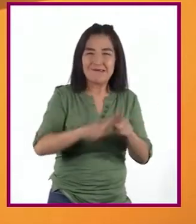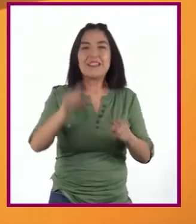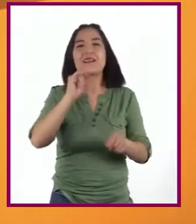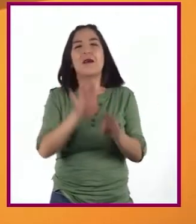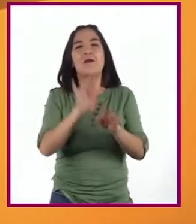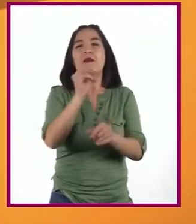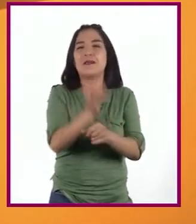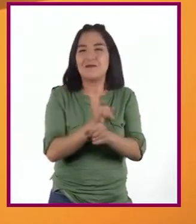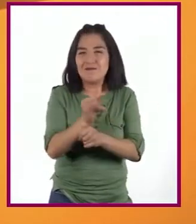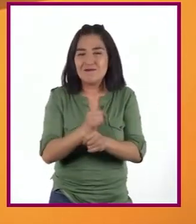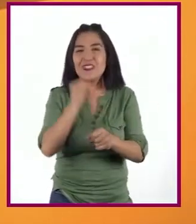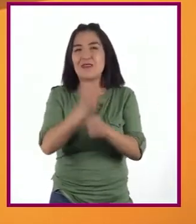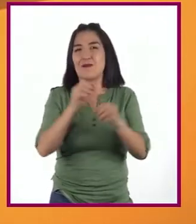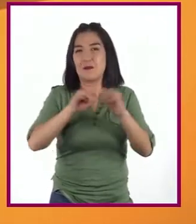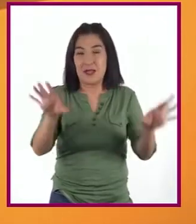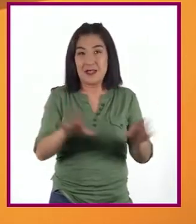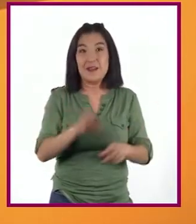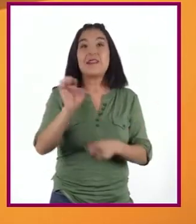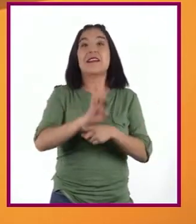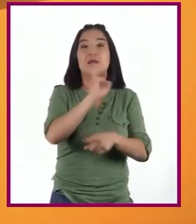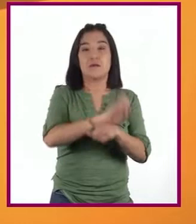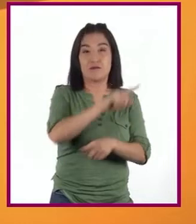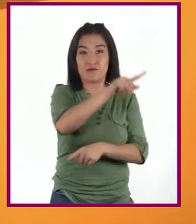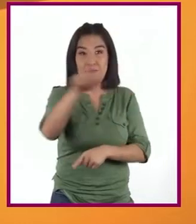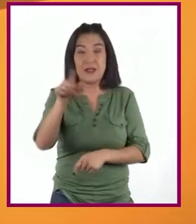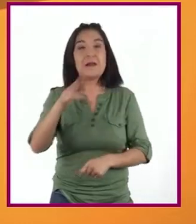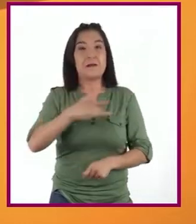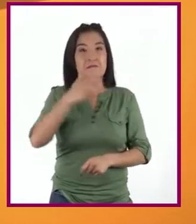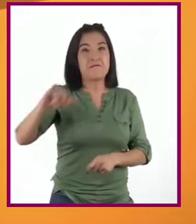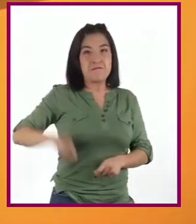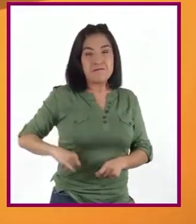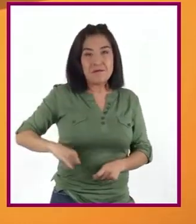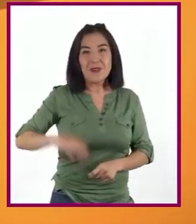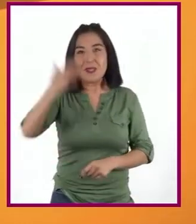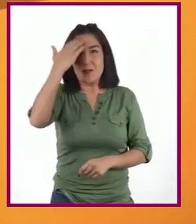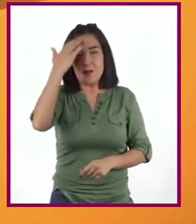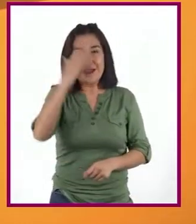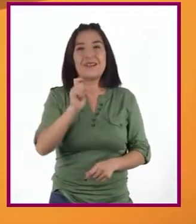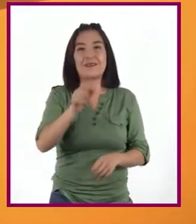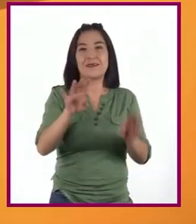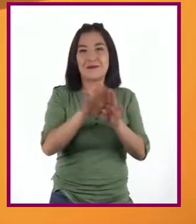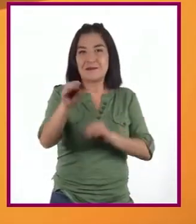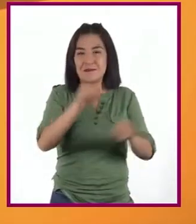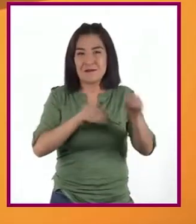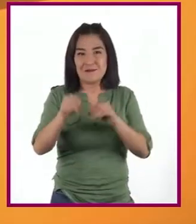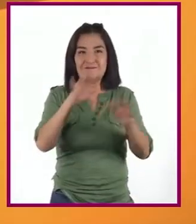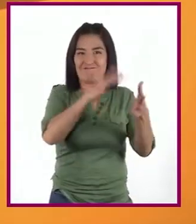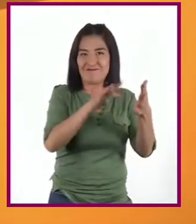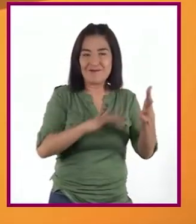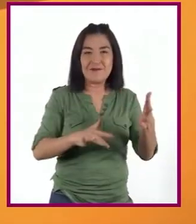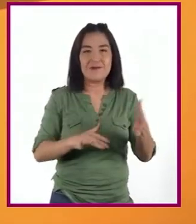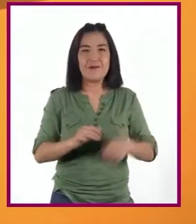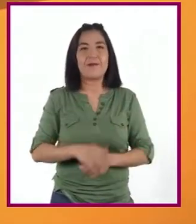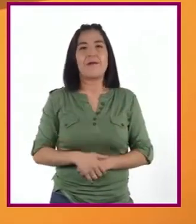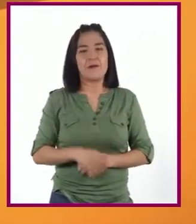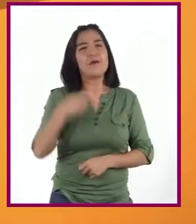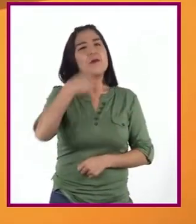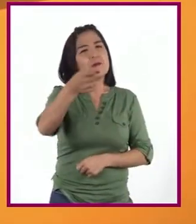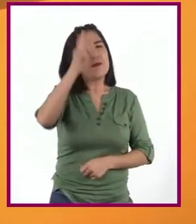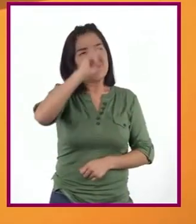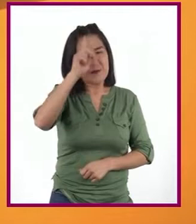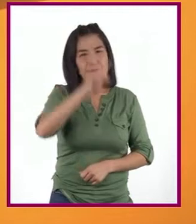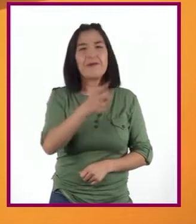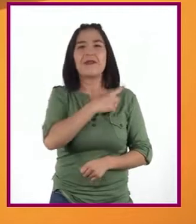información. Entonces, si a ustedes les interesa conocer un movimiento literario, les recomiendo